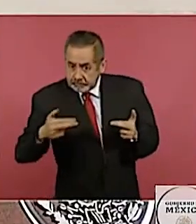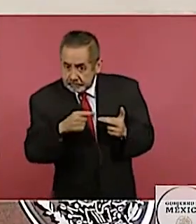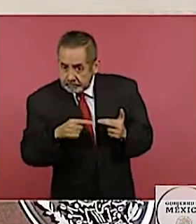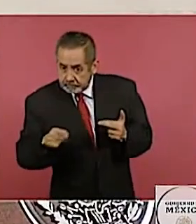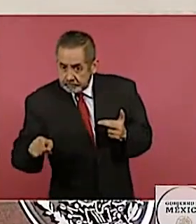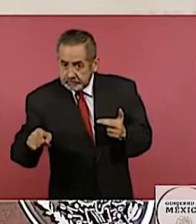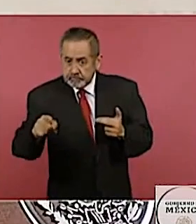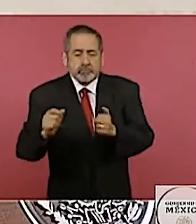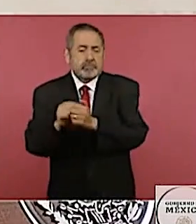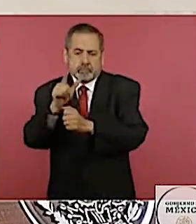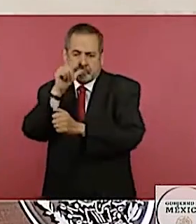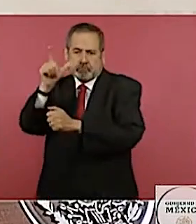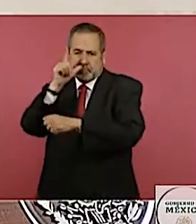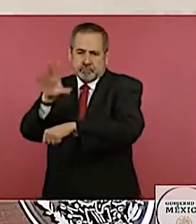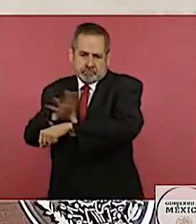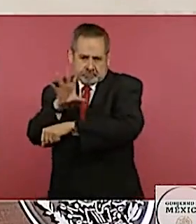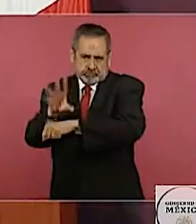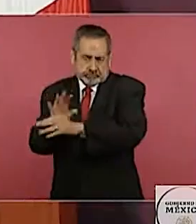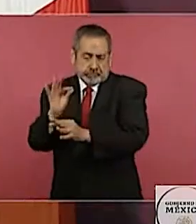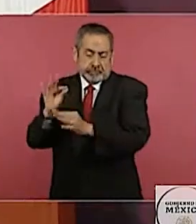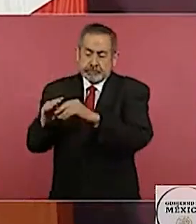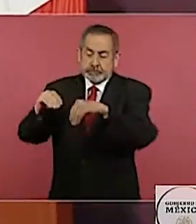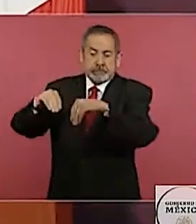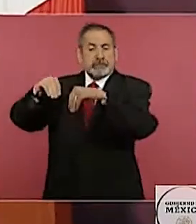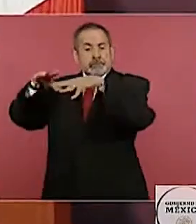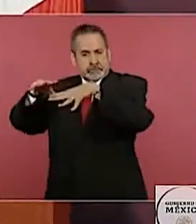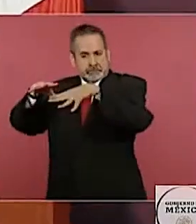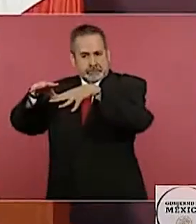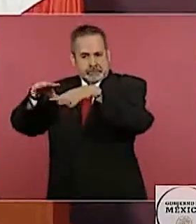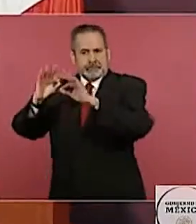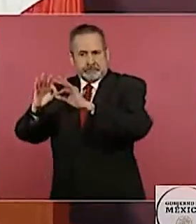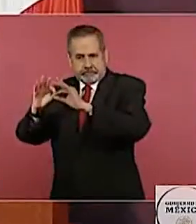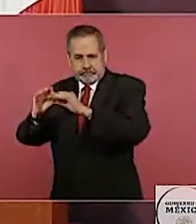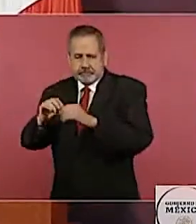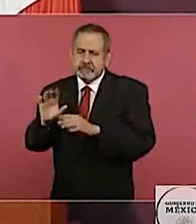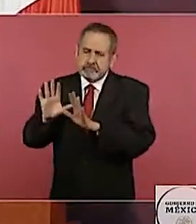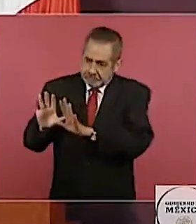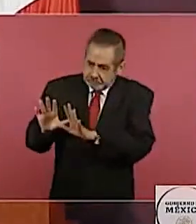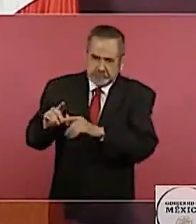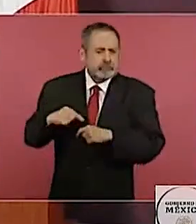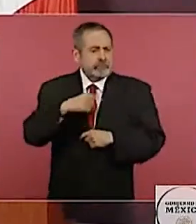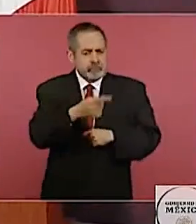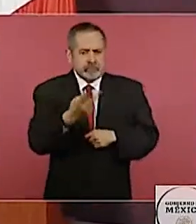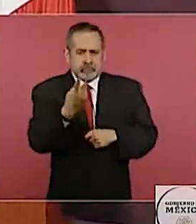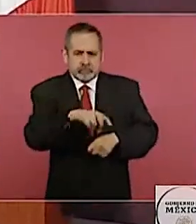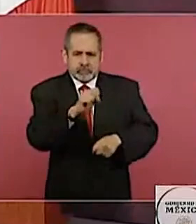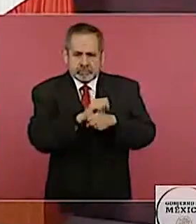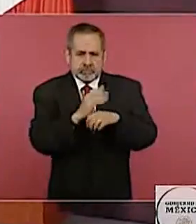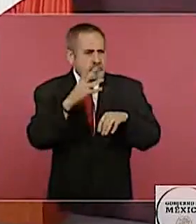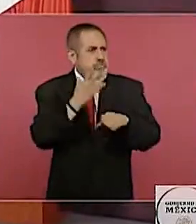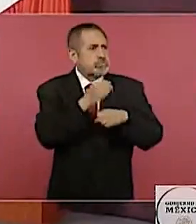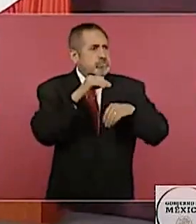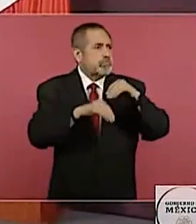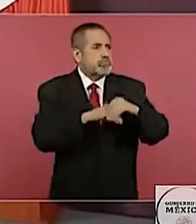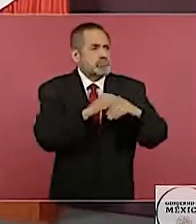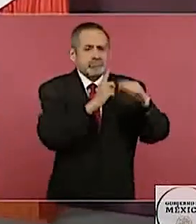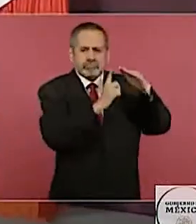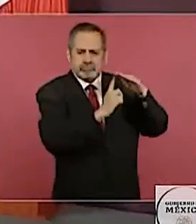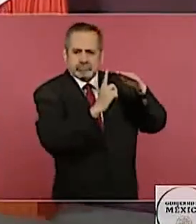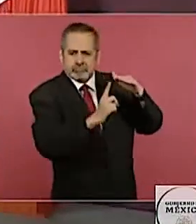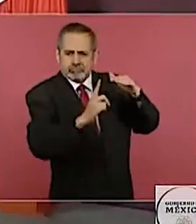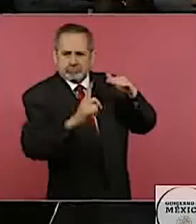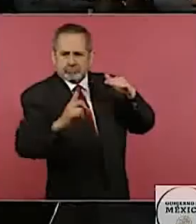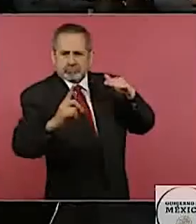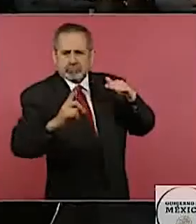para eh terminar de poner todos los postes correcto señor presidente estamos